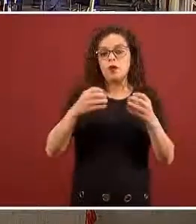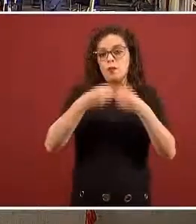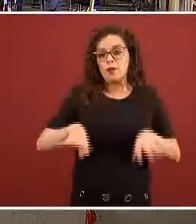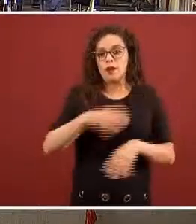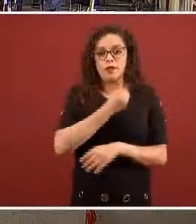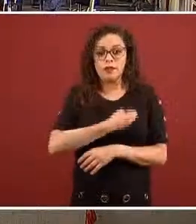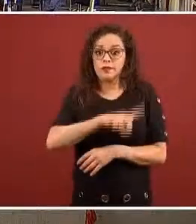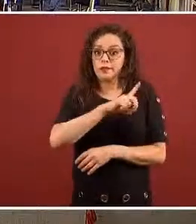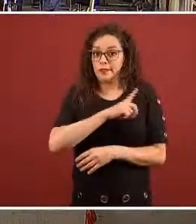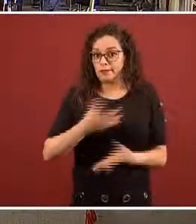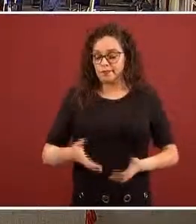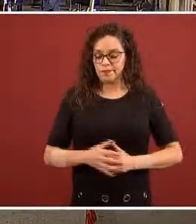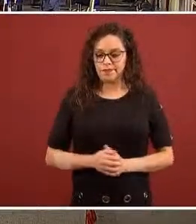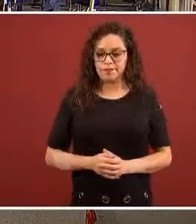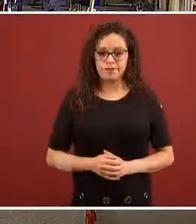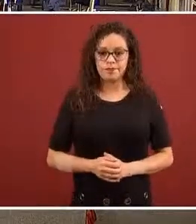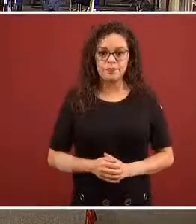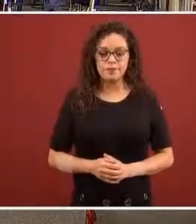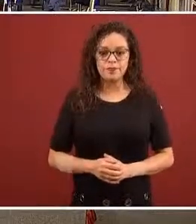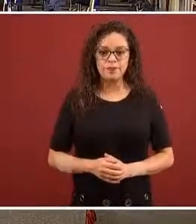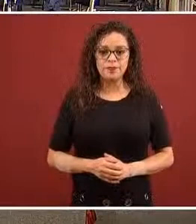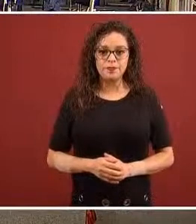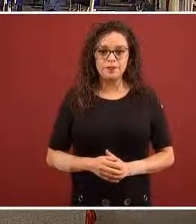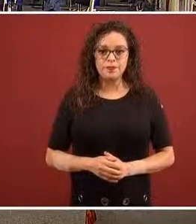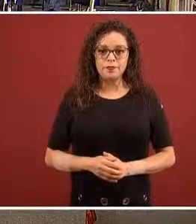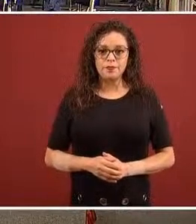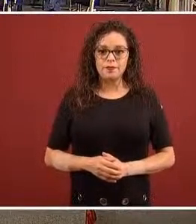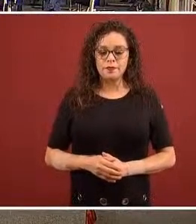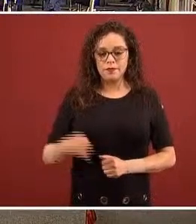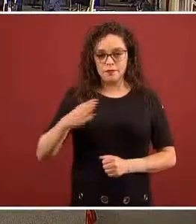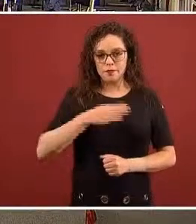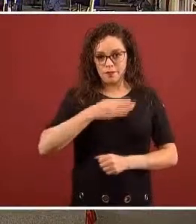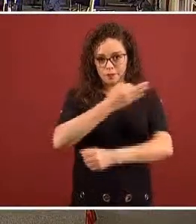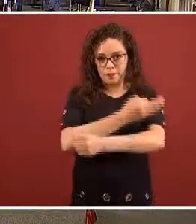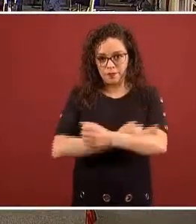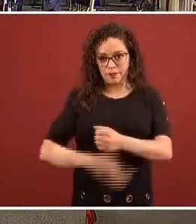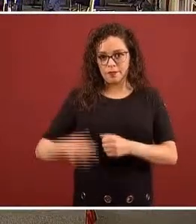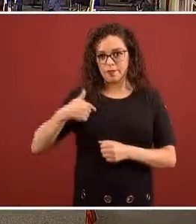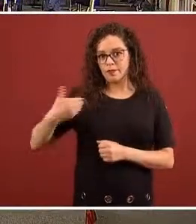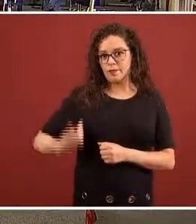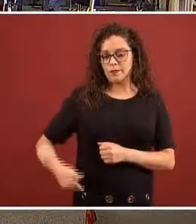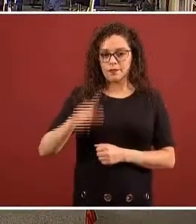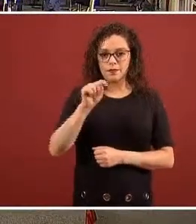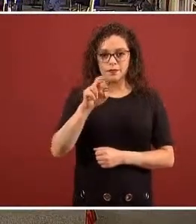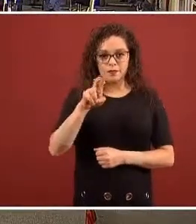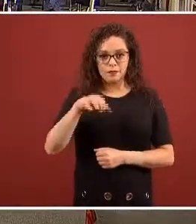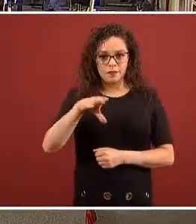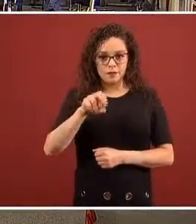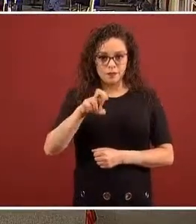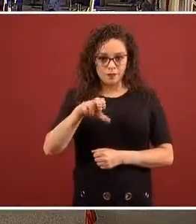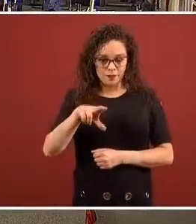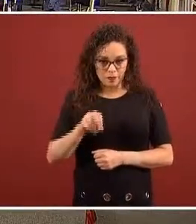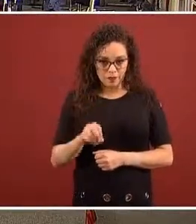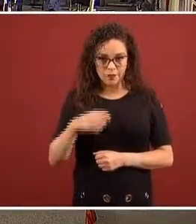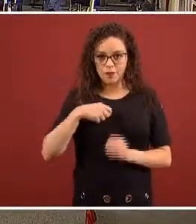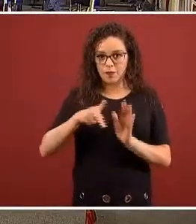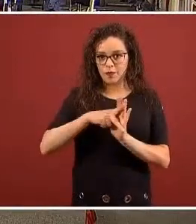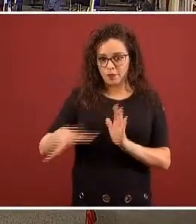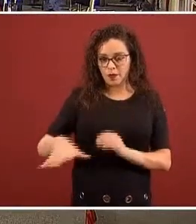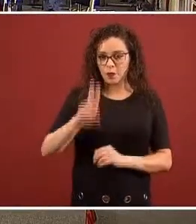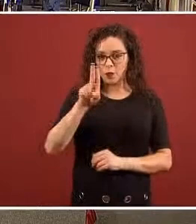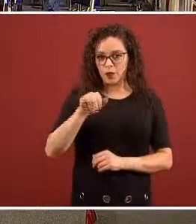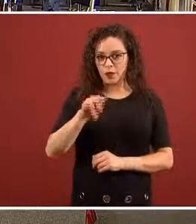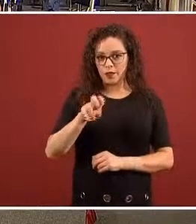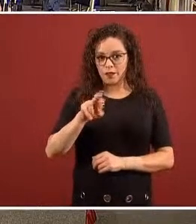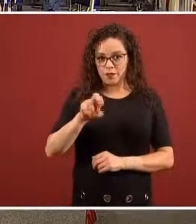vamos allá con quienes son más conocidas. Hola, ¿qué tal? Buenas tardes. Tere Moreno, del periódico El Universal. Tengo un par de